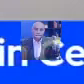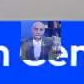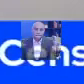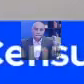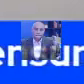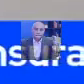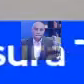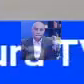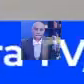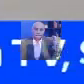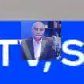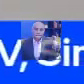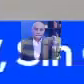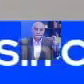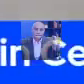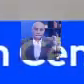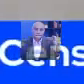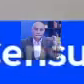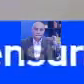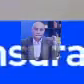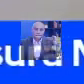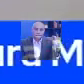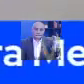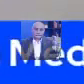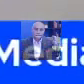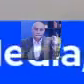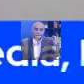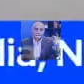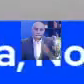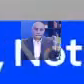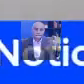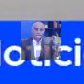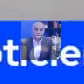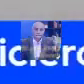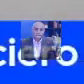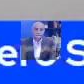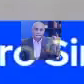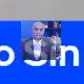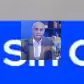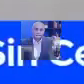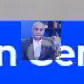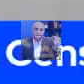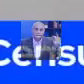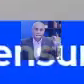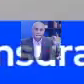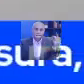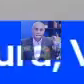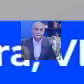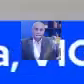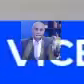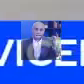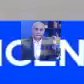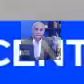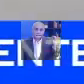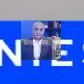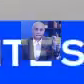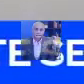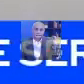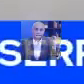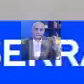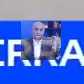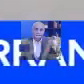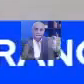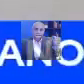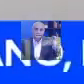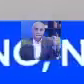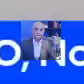sola forma, ¿no? Y lo sabrá bastante bien Carla como historiadora, en el hecho de la sociología, las ciencias políticas, donde